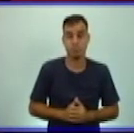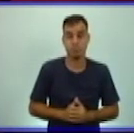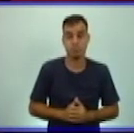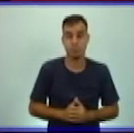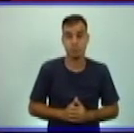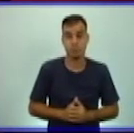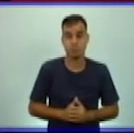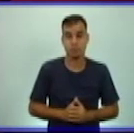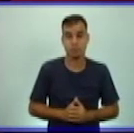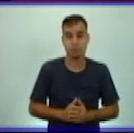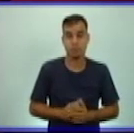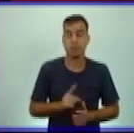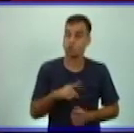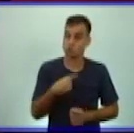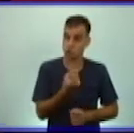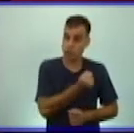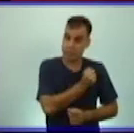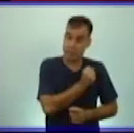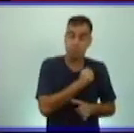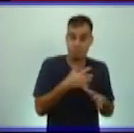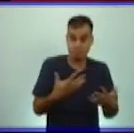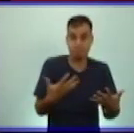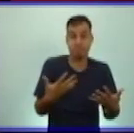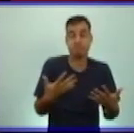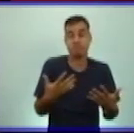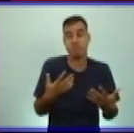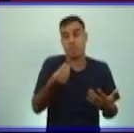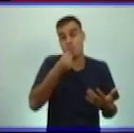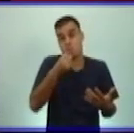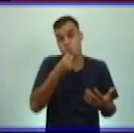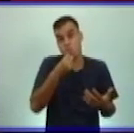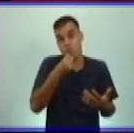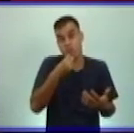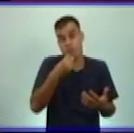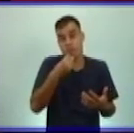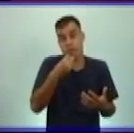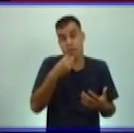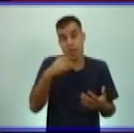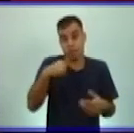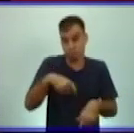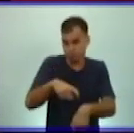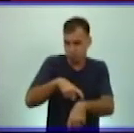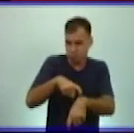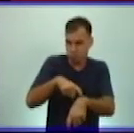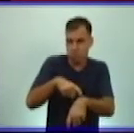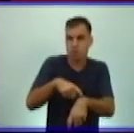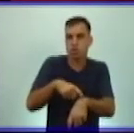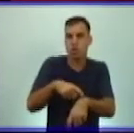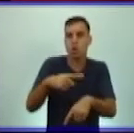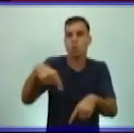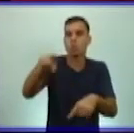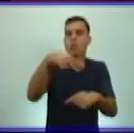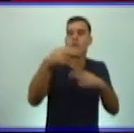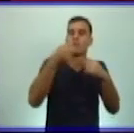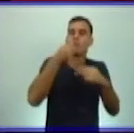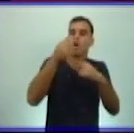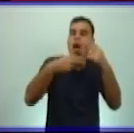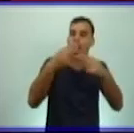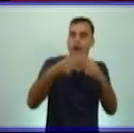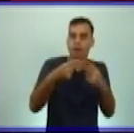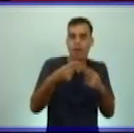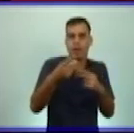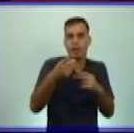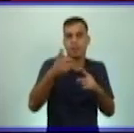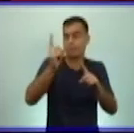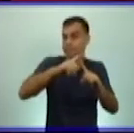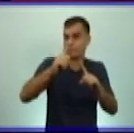que si se puede, en estos últimos momentos, bueno, se puedan hacer algunas actividades experimentales de